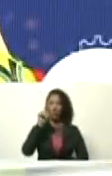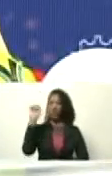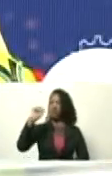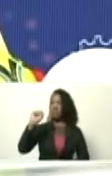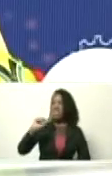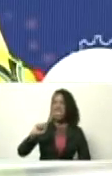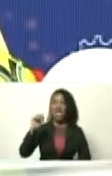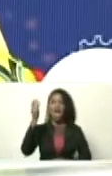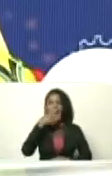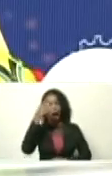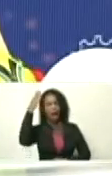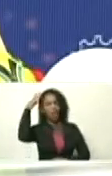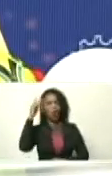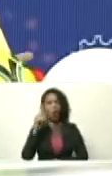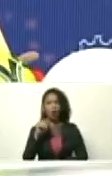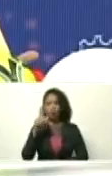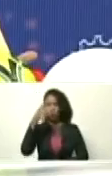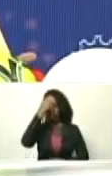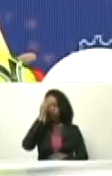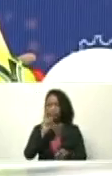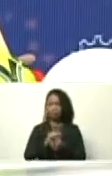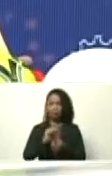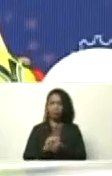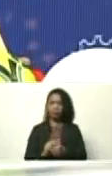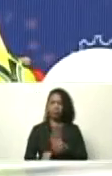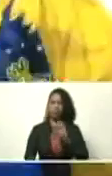indio, para decirle a alguien bruto, pero